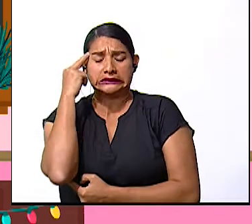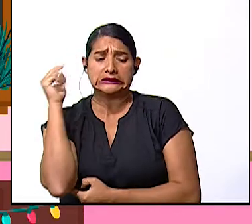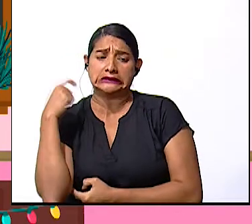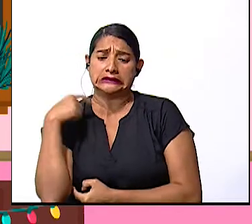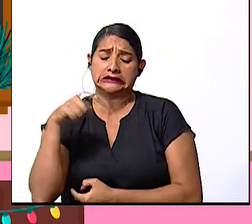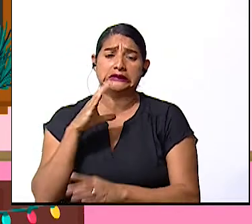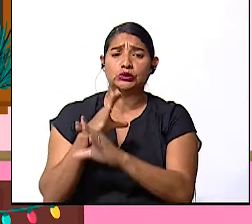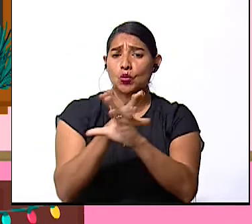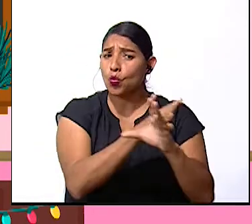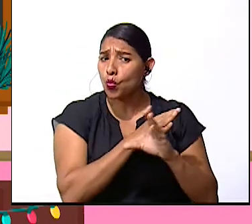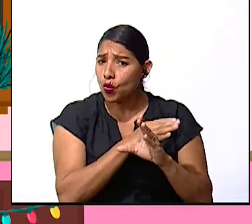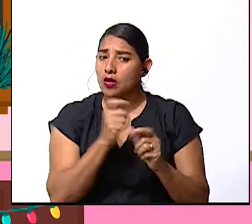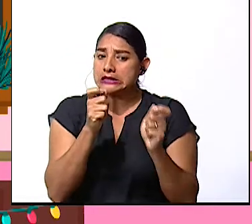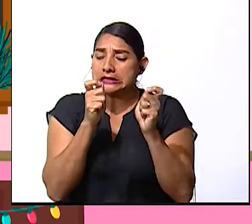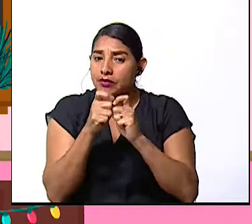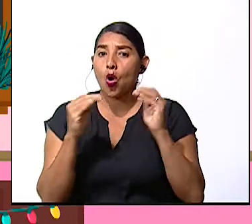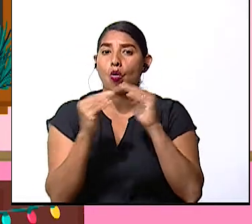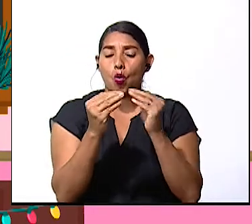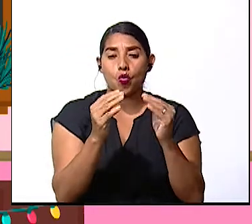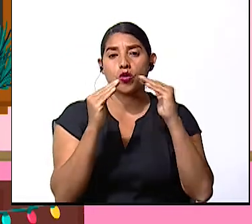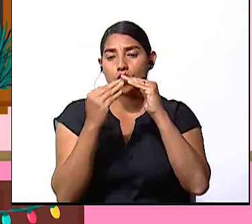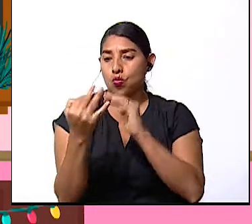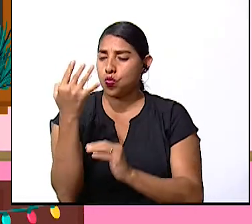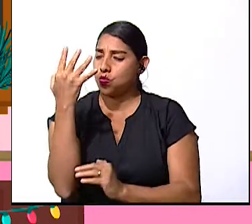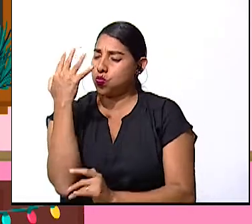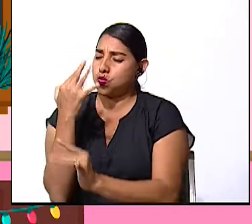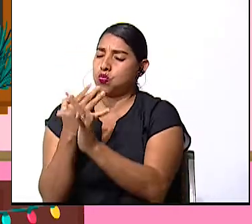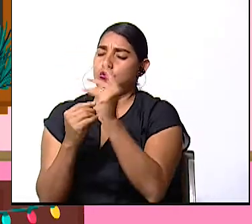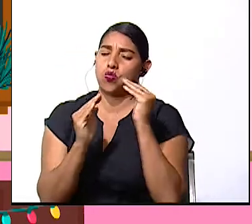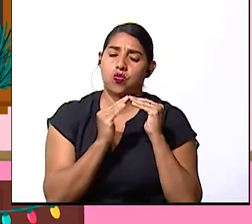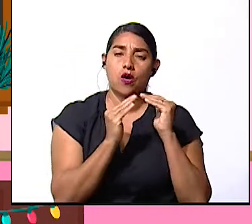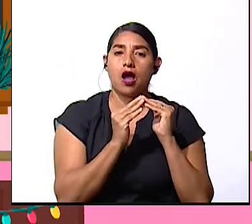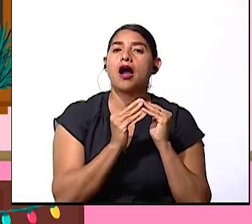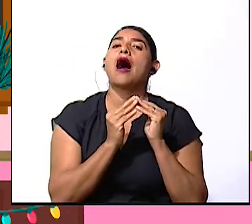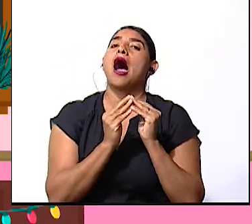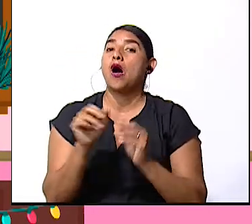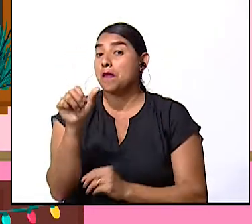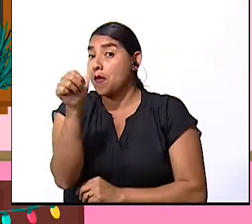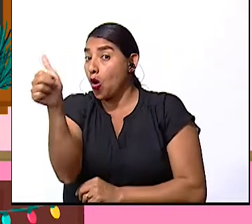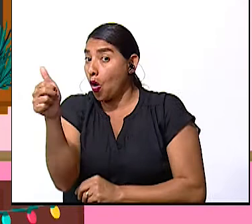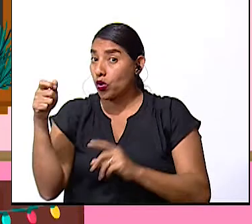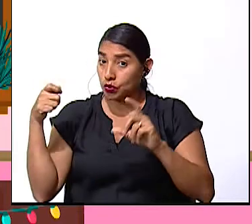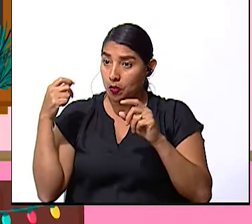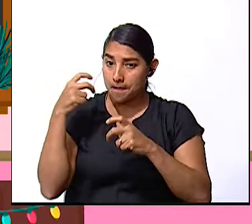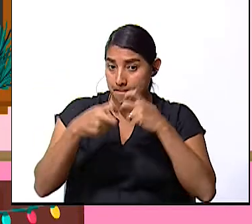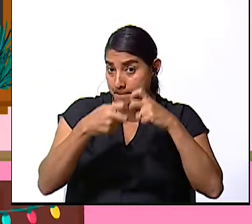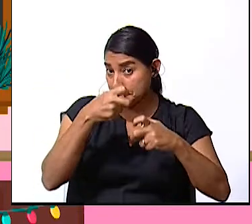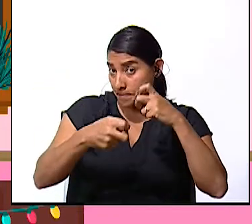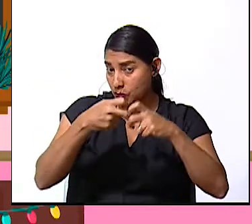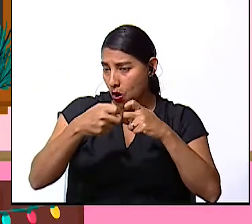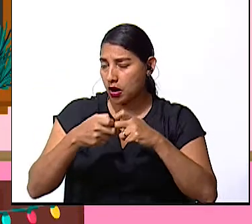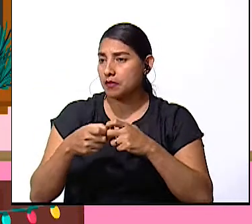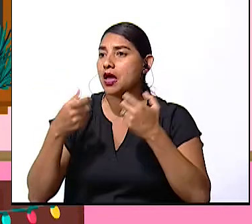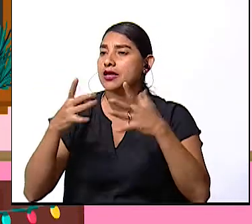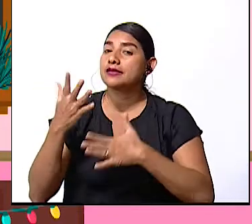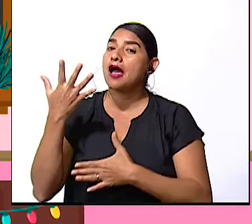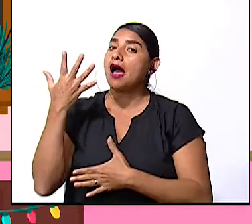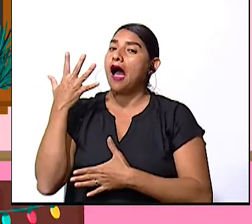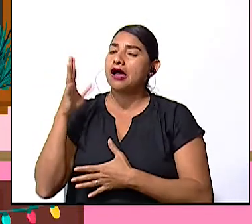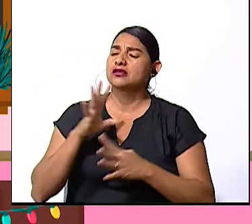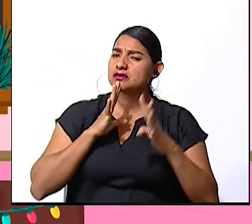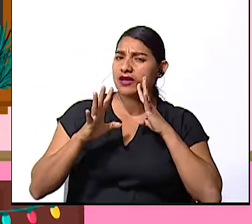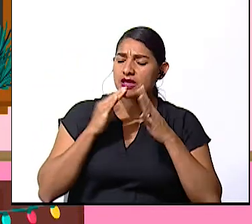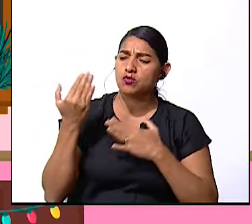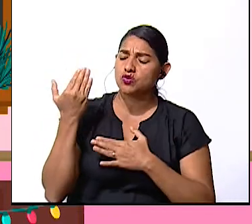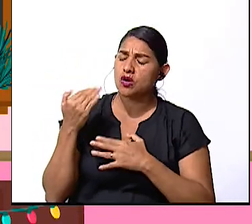que debemos de tener precisamente con nuestros bosques. Ahora vamos a ver otro de los problemas que ya hemos analizado en